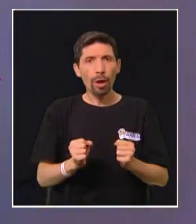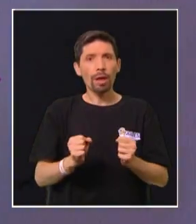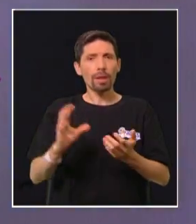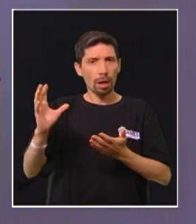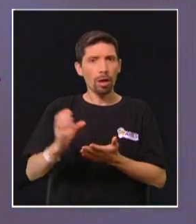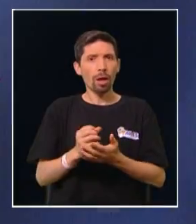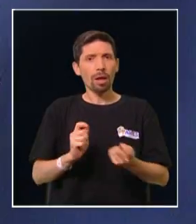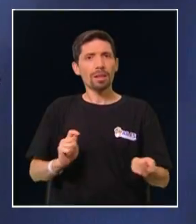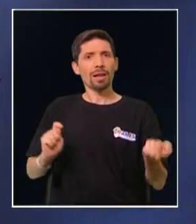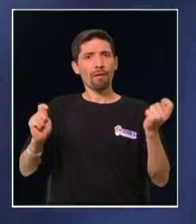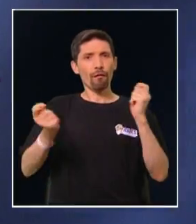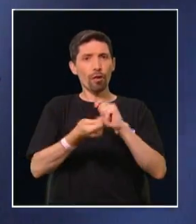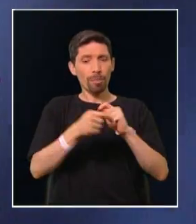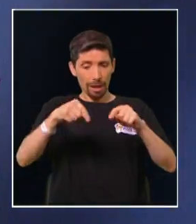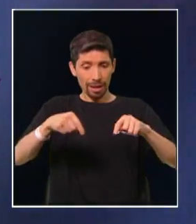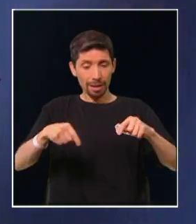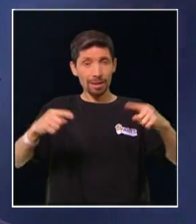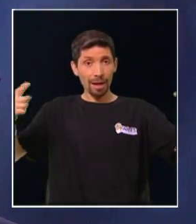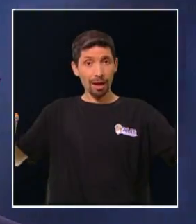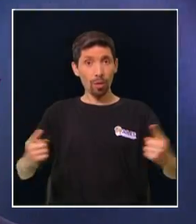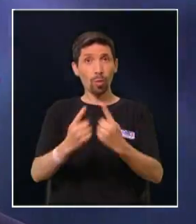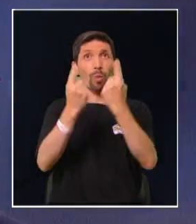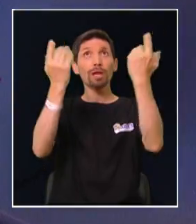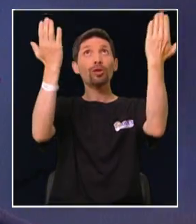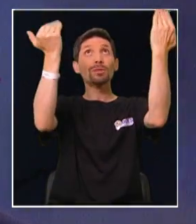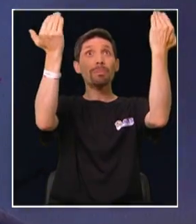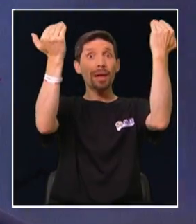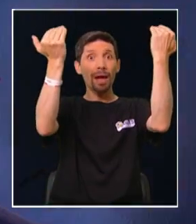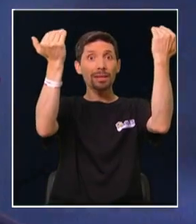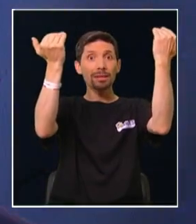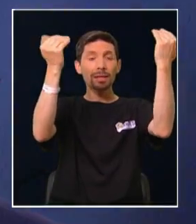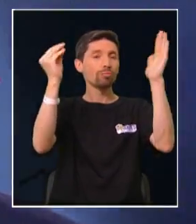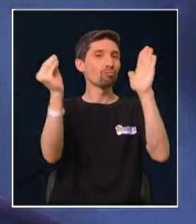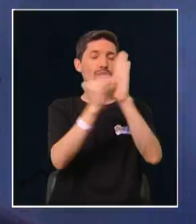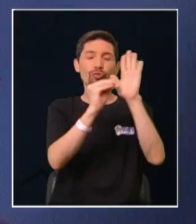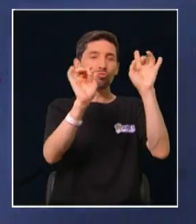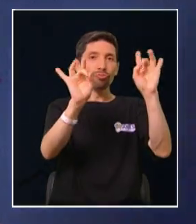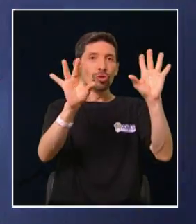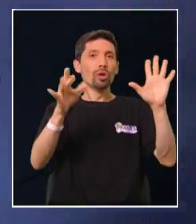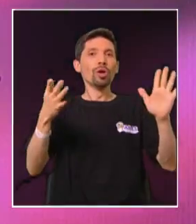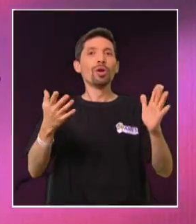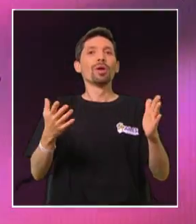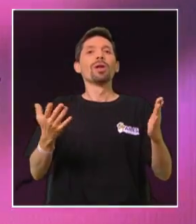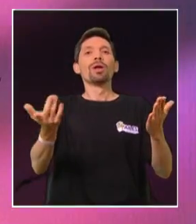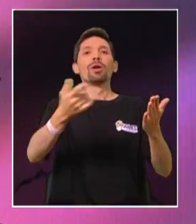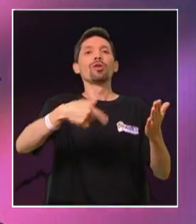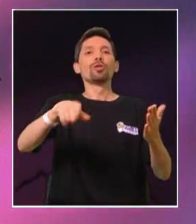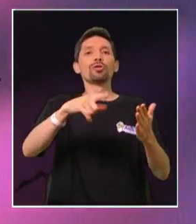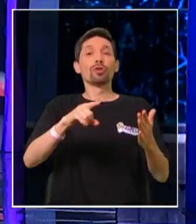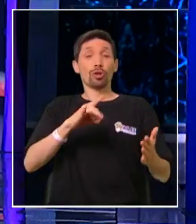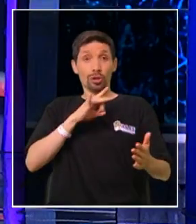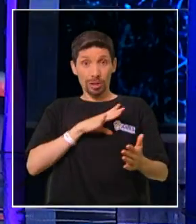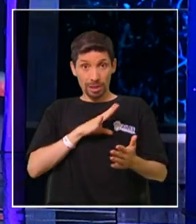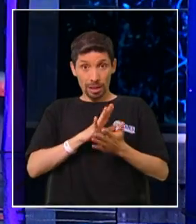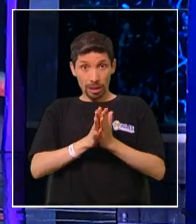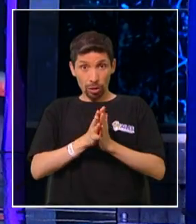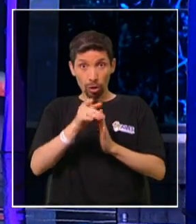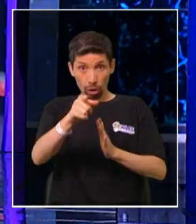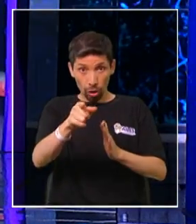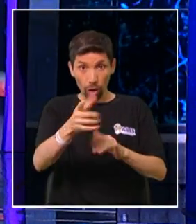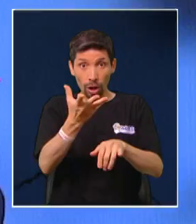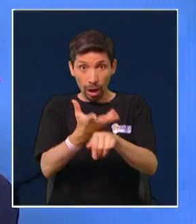este encuentro de la esperanza en un evento sin precedentes. Dependemos del apoyo de todo Chile. Demostremos